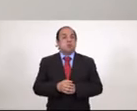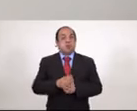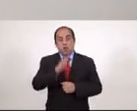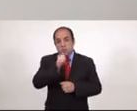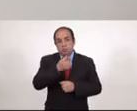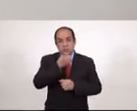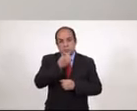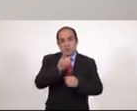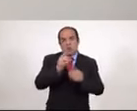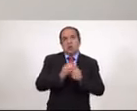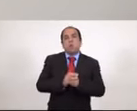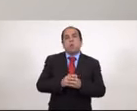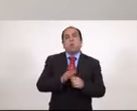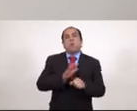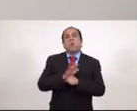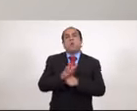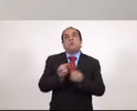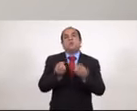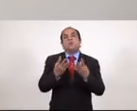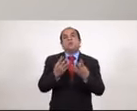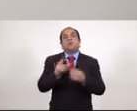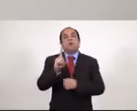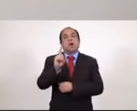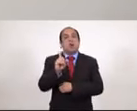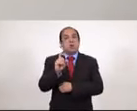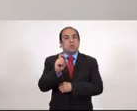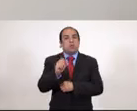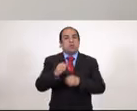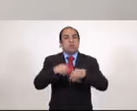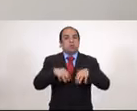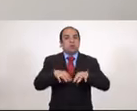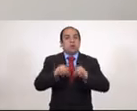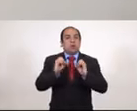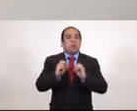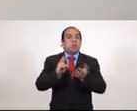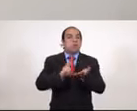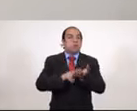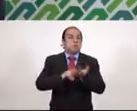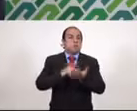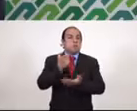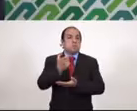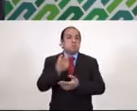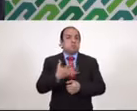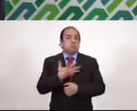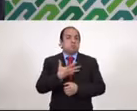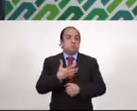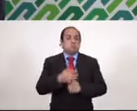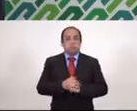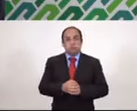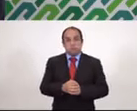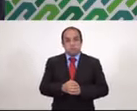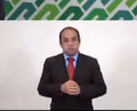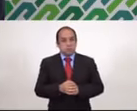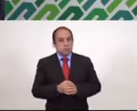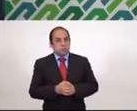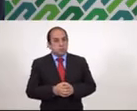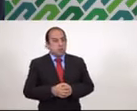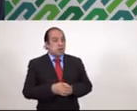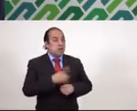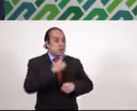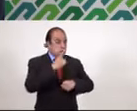ni de la cantidad de agua ni de los costos asociados. El daño